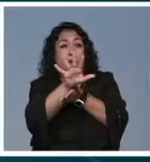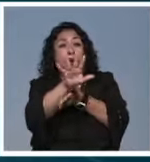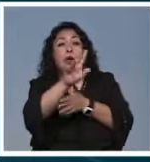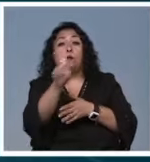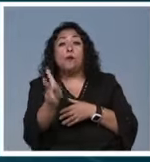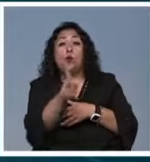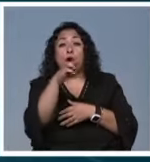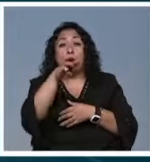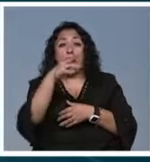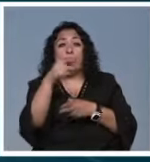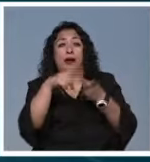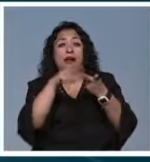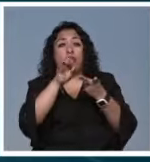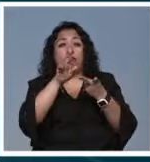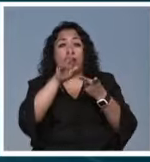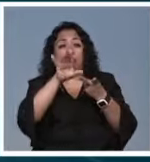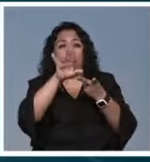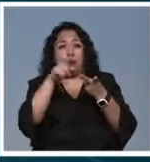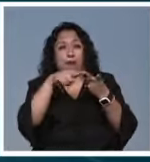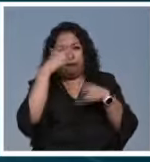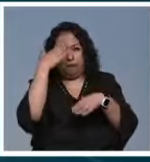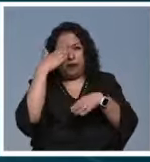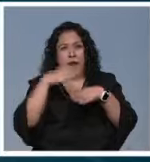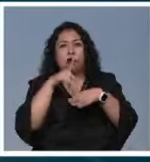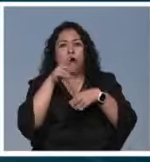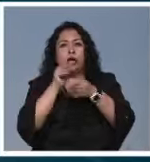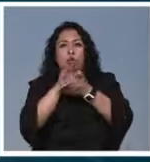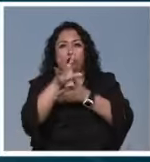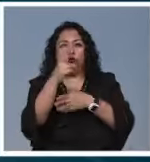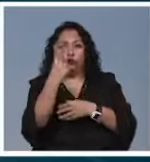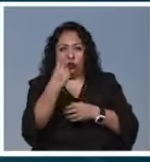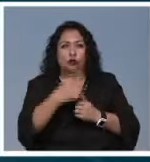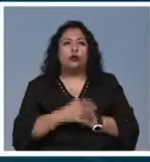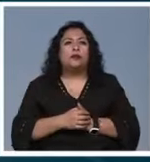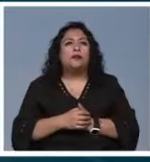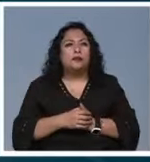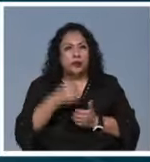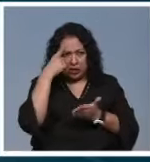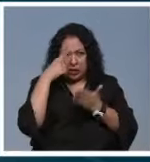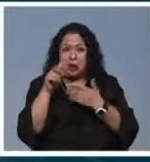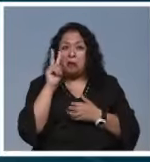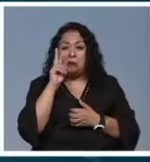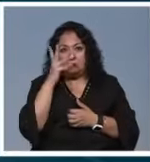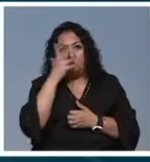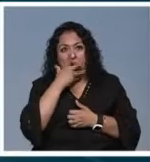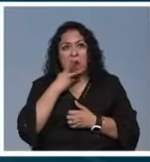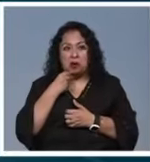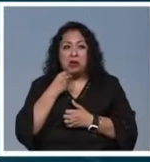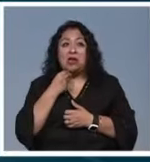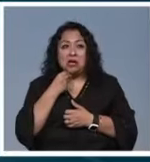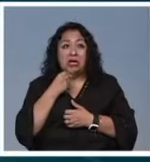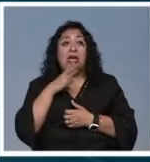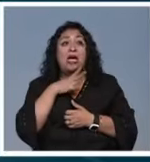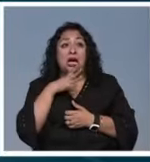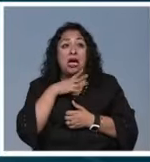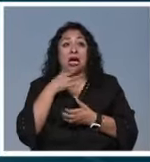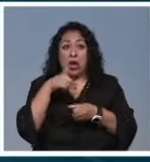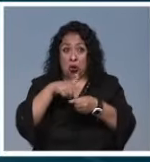Pueblo Maya y Felipe Carrillo Puerto, Memoria Luminosa 2. Creo que se va a ver muy bonito, ya que va a ver con